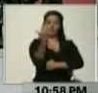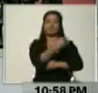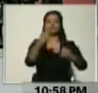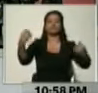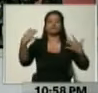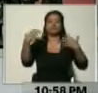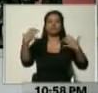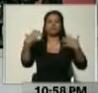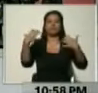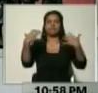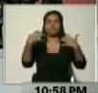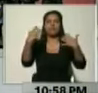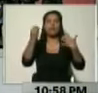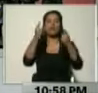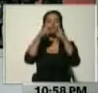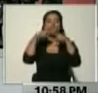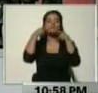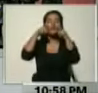bronceadito.